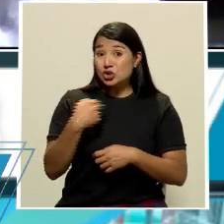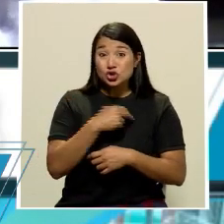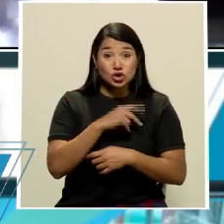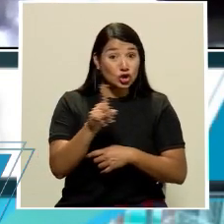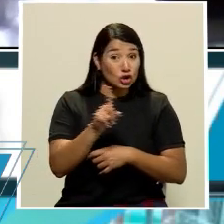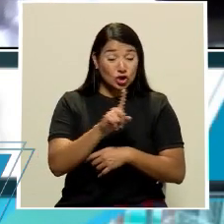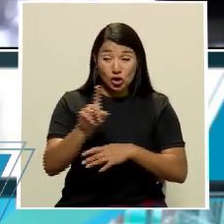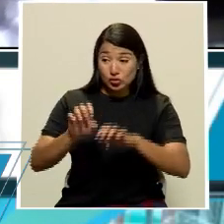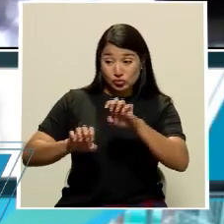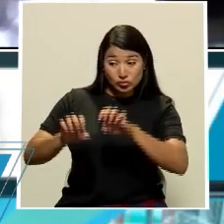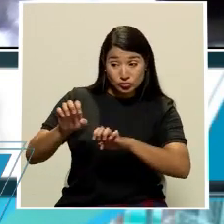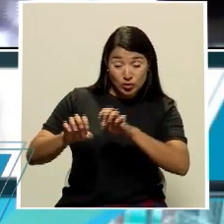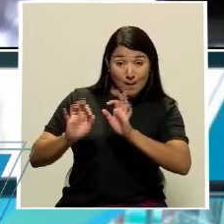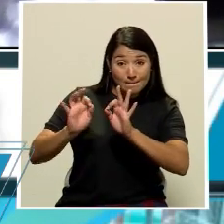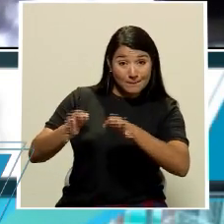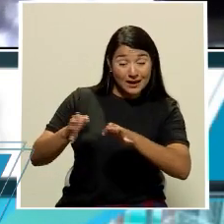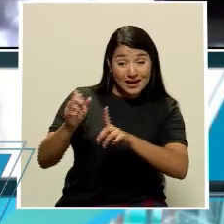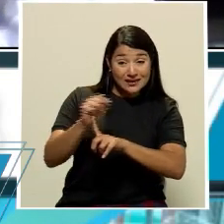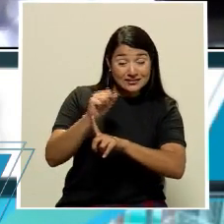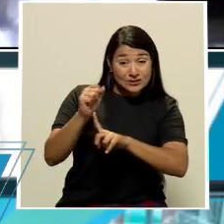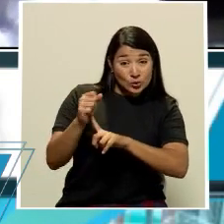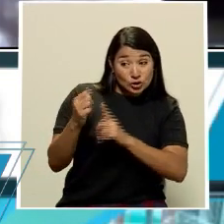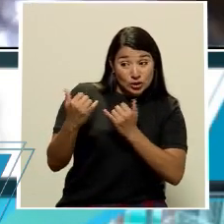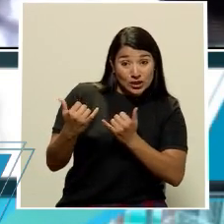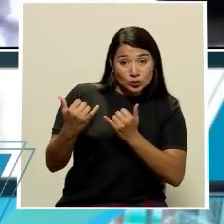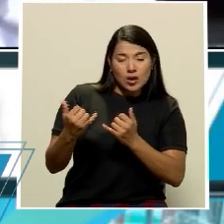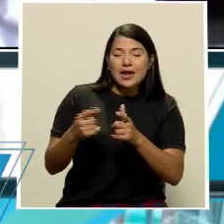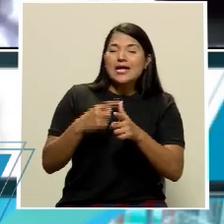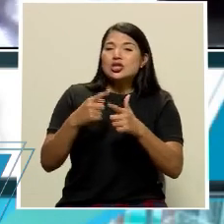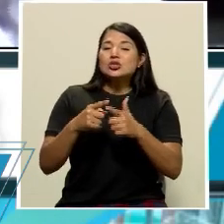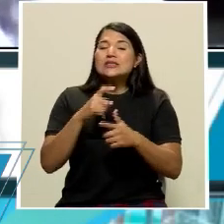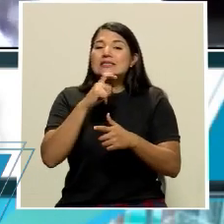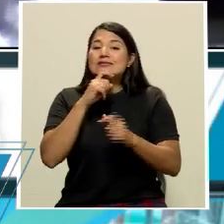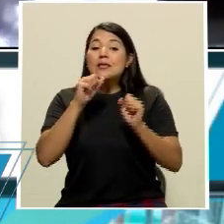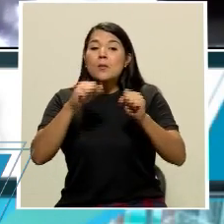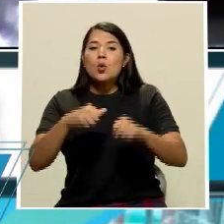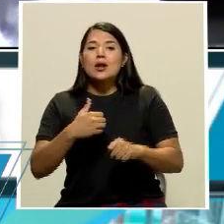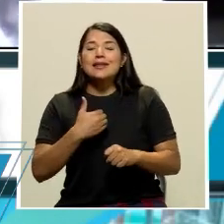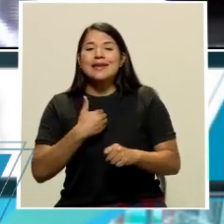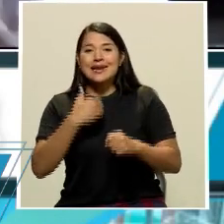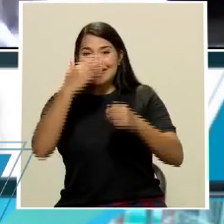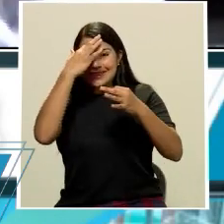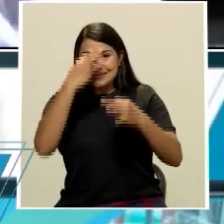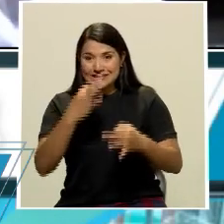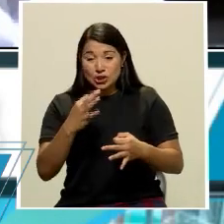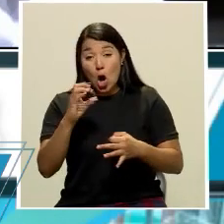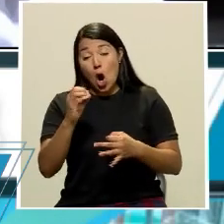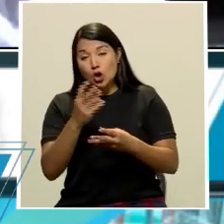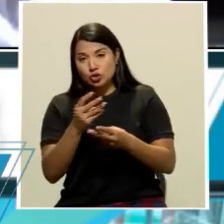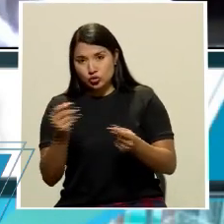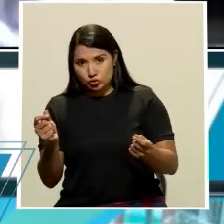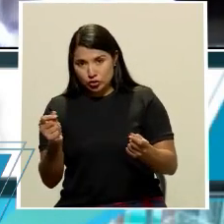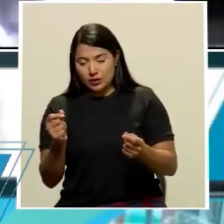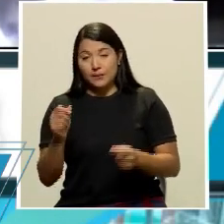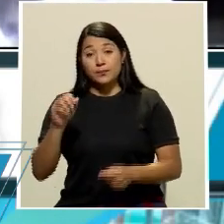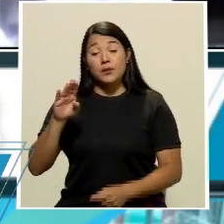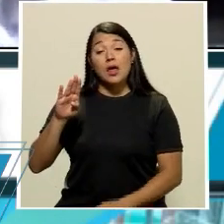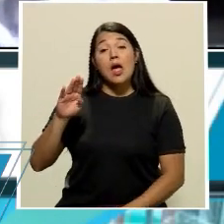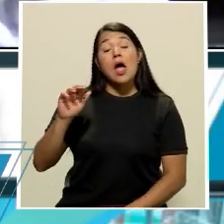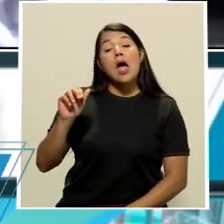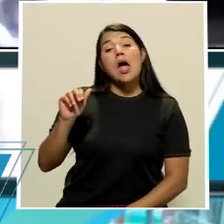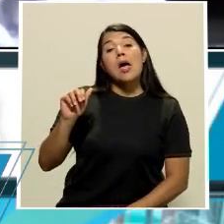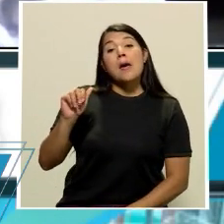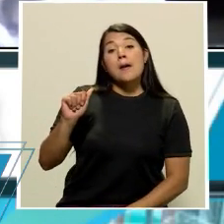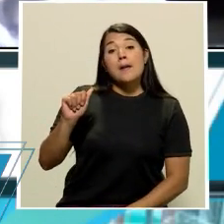es la situación en la que estamos viviendo, es difícil poder tomar decisiones y soluciones. De hecho, el Bambi sí ha